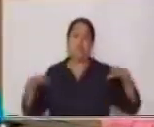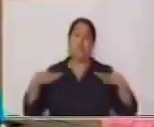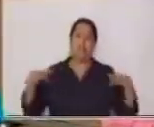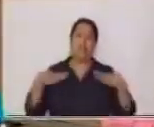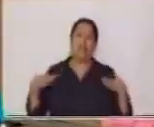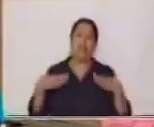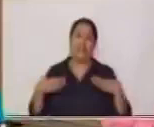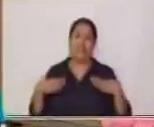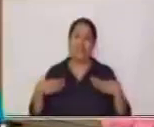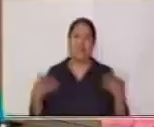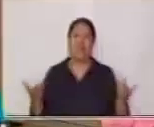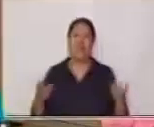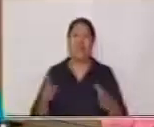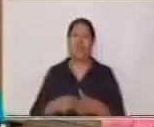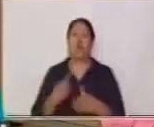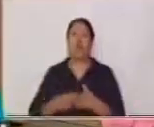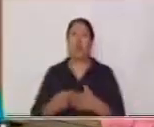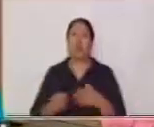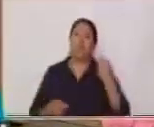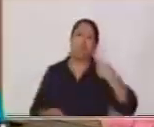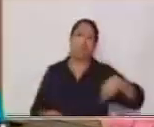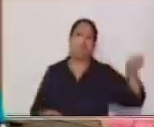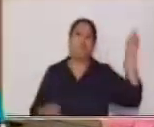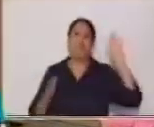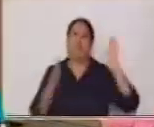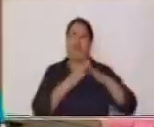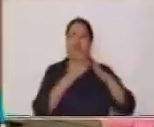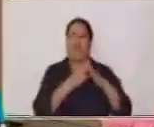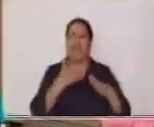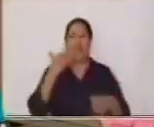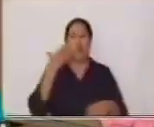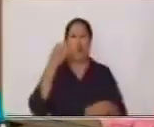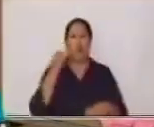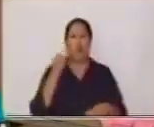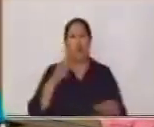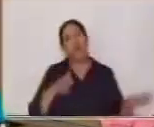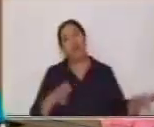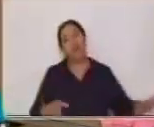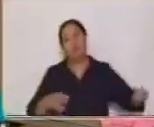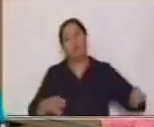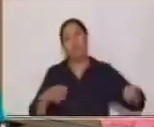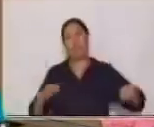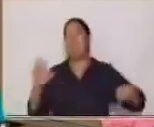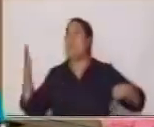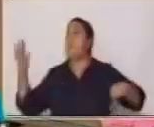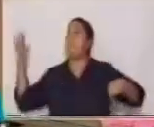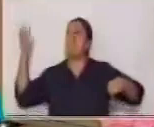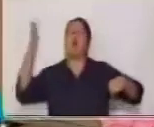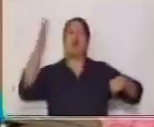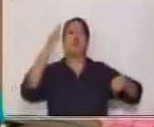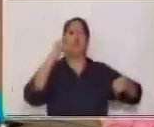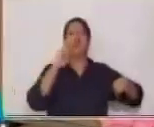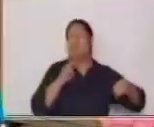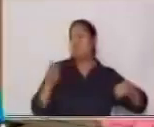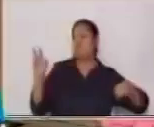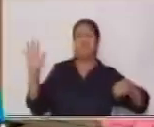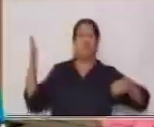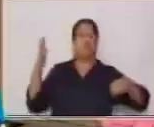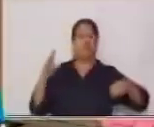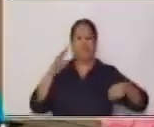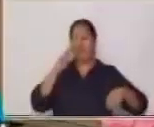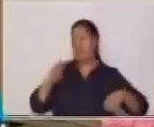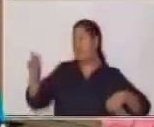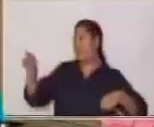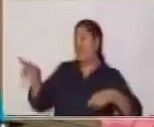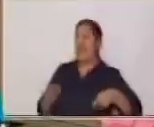cuando fue a la casa de sus abuelos, quienes lo llevaron a conocer el bosque y el río que pasa cerca del pueblo. Puede ser